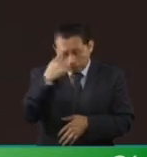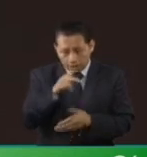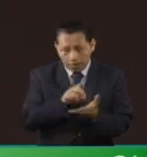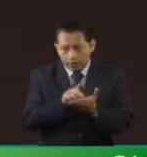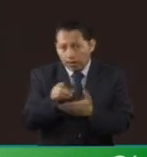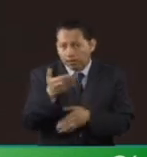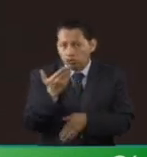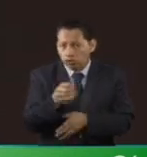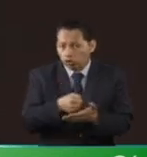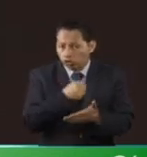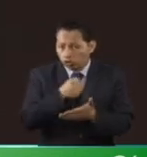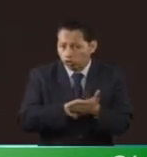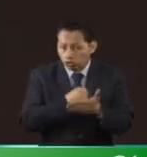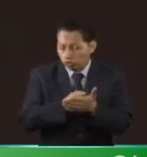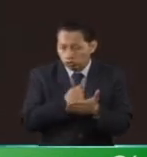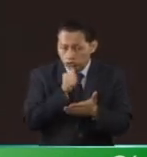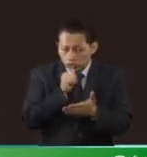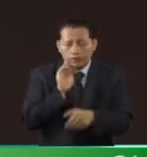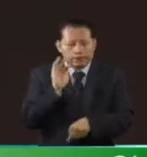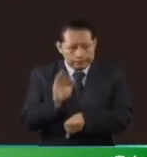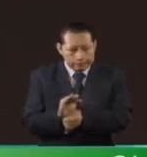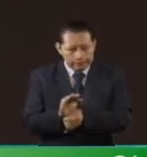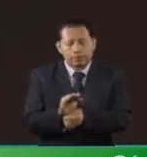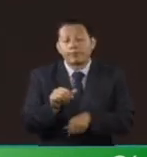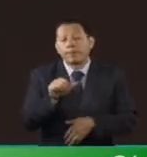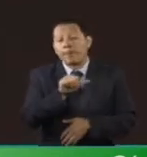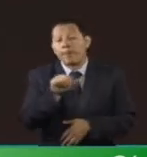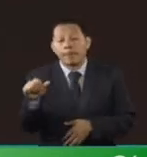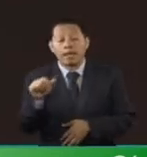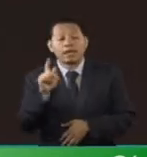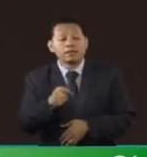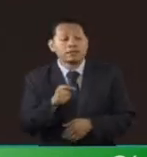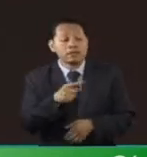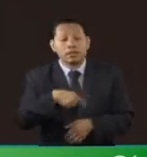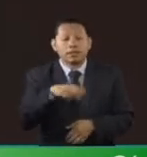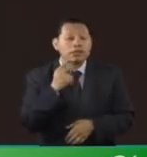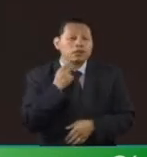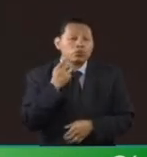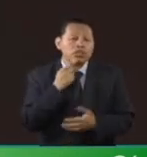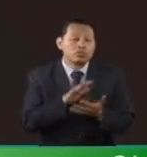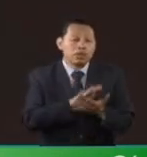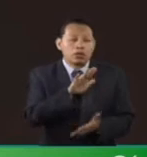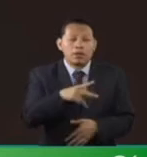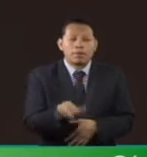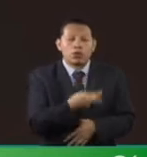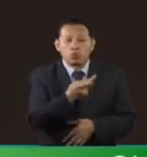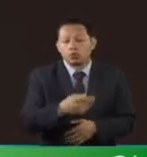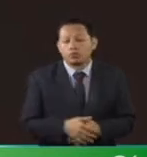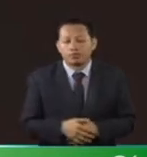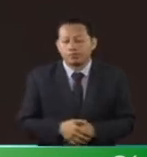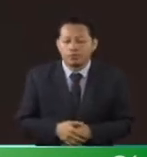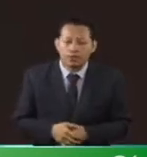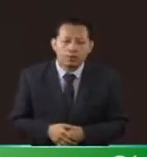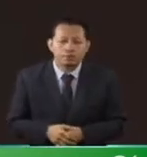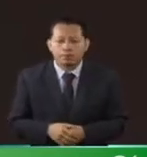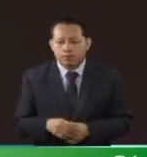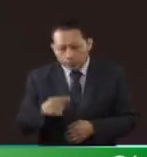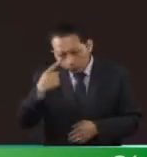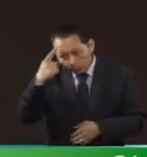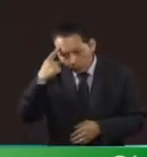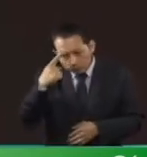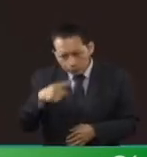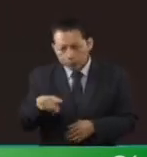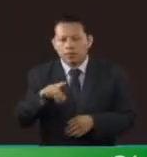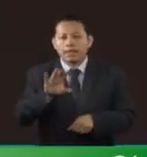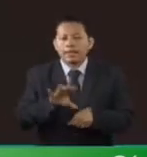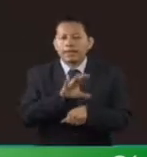derechos yo le pregunto a los legisladores de la mayoría de qué sirve garantizar el acceso universal